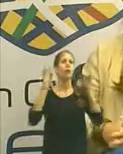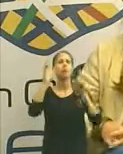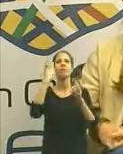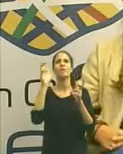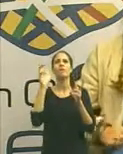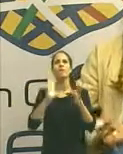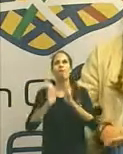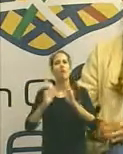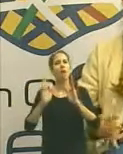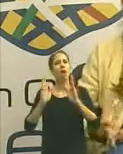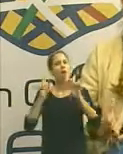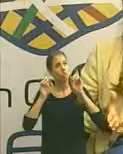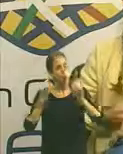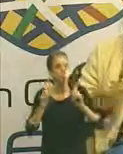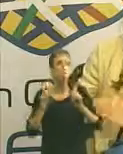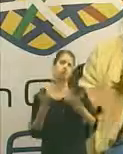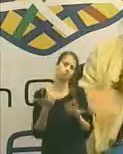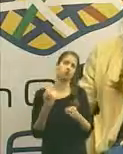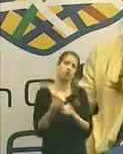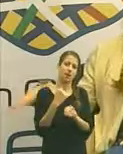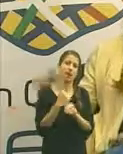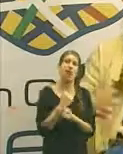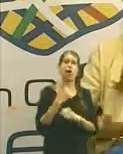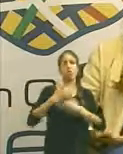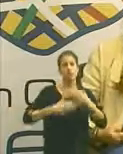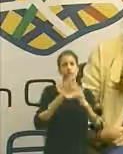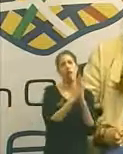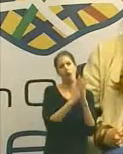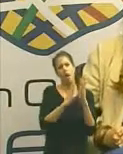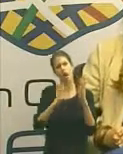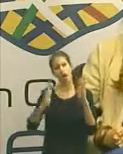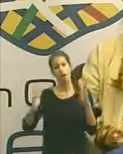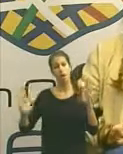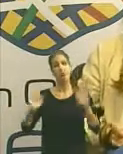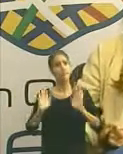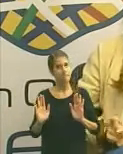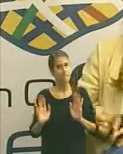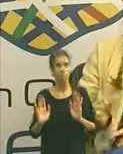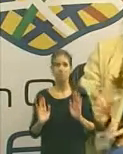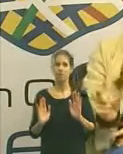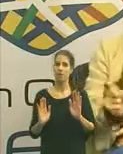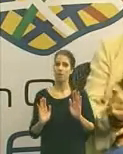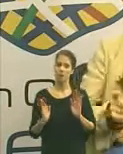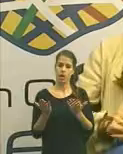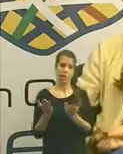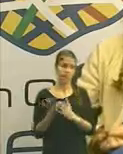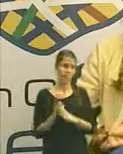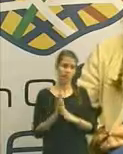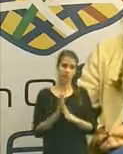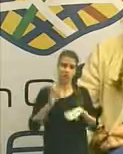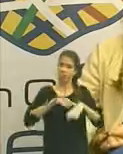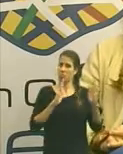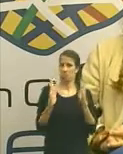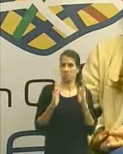educativo, ahí pues es un trabajo, un proceso más largo, pero sí que se ven a corto